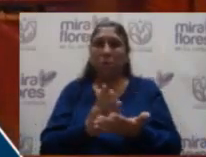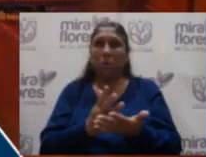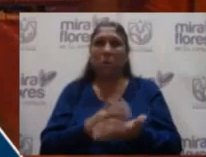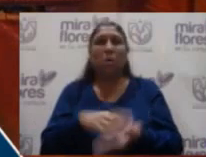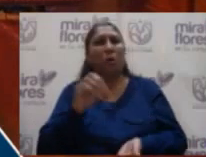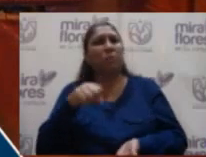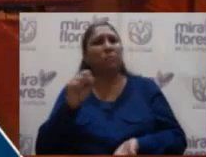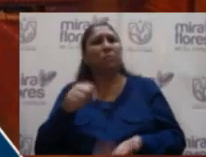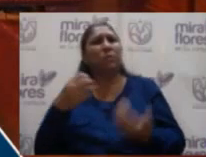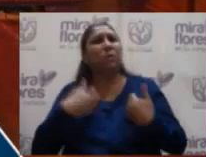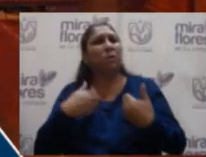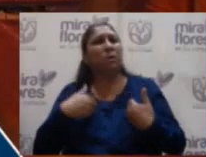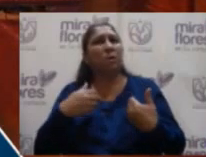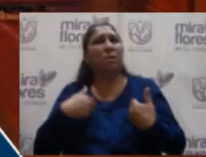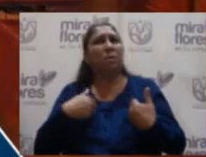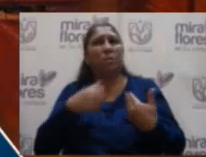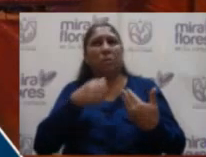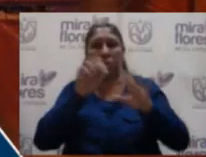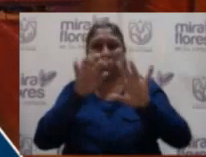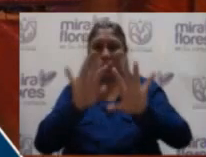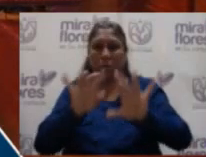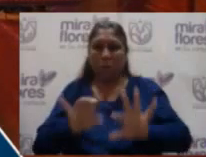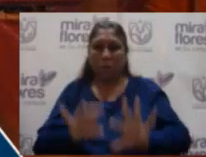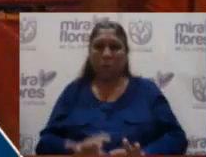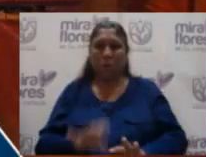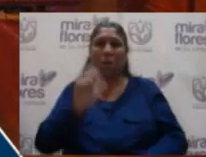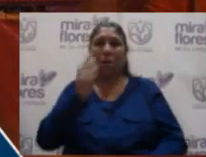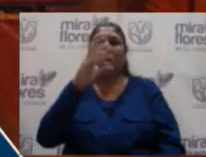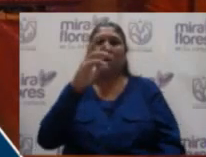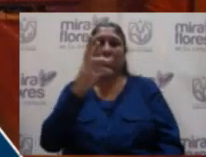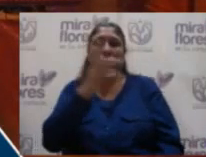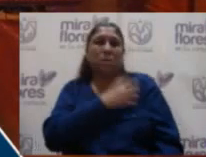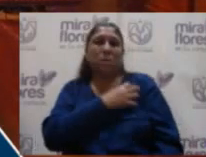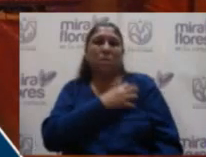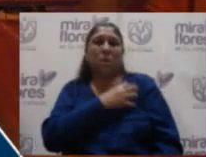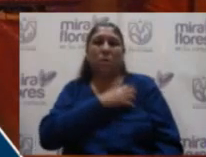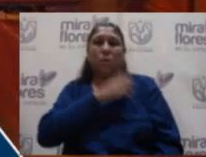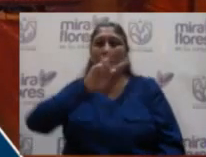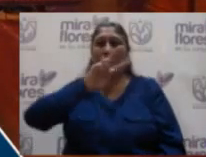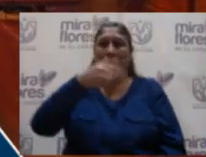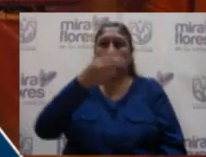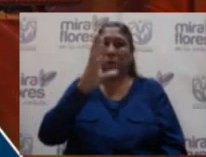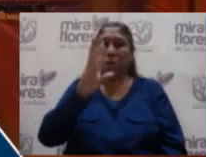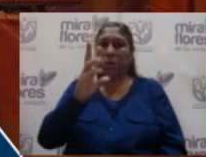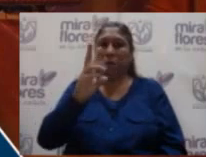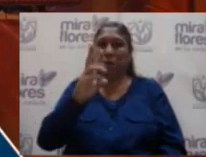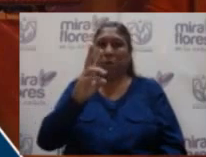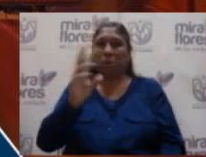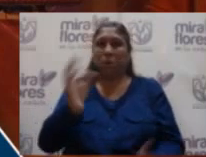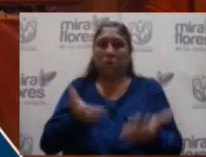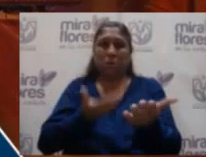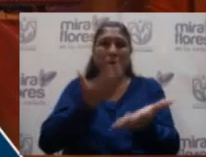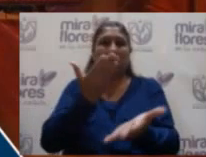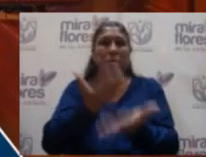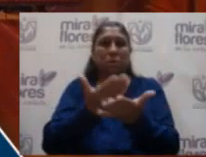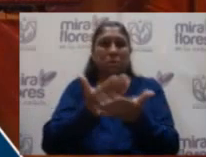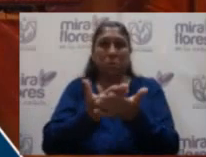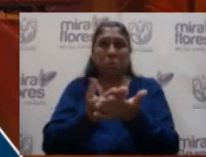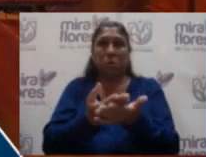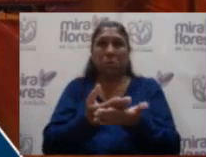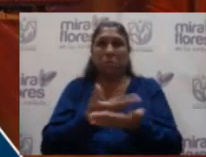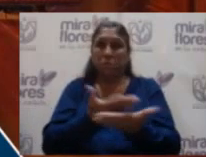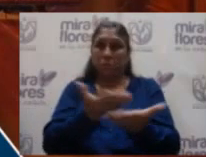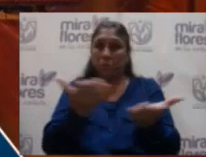Sí tenemos un acta de fecha de 16 de mayo del año 2016 que ha sido puesta a disposición de